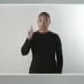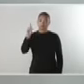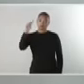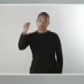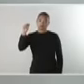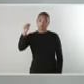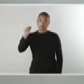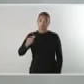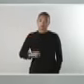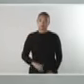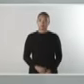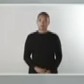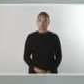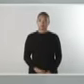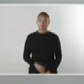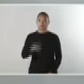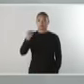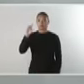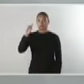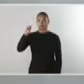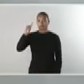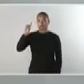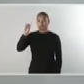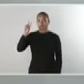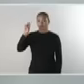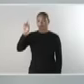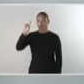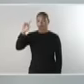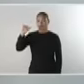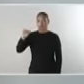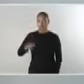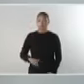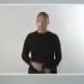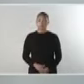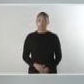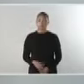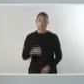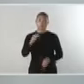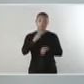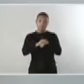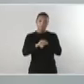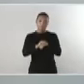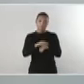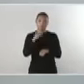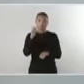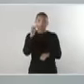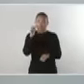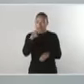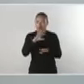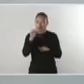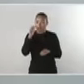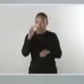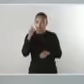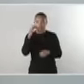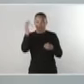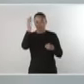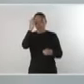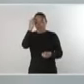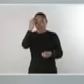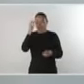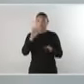trabajo Armando Vera García estimados amigos tú ya los vistes Ya te diste cuenta